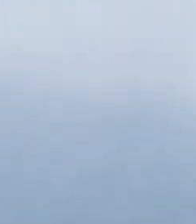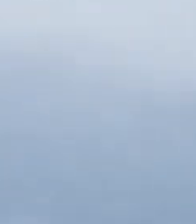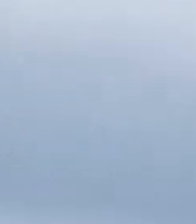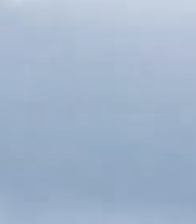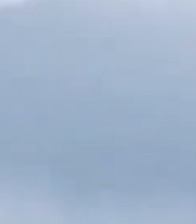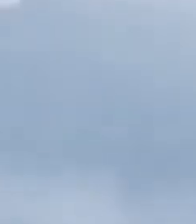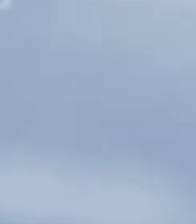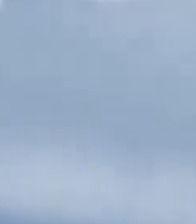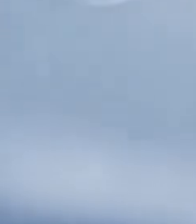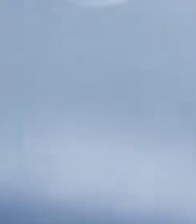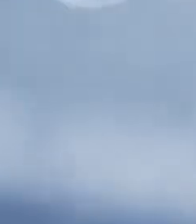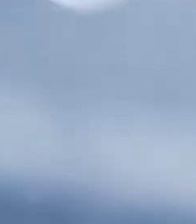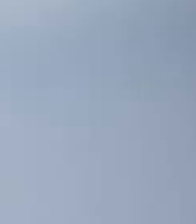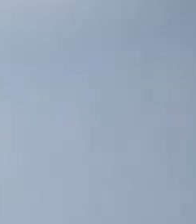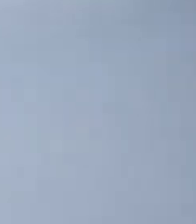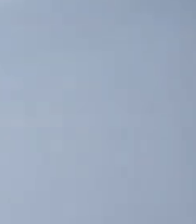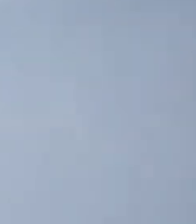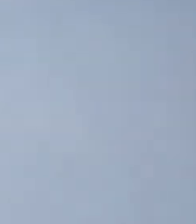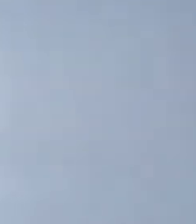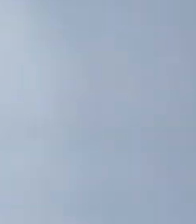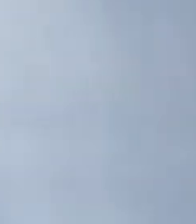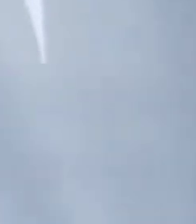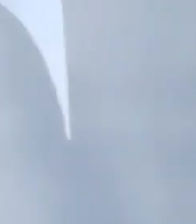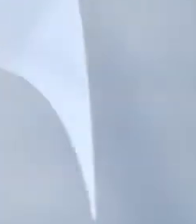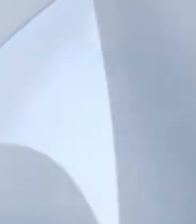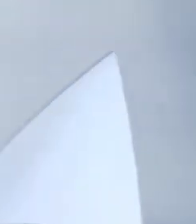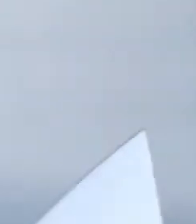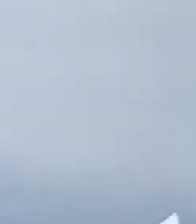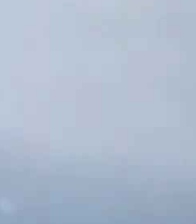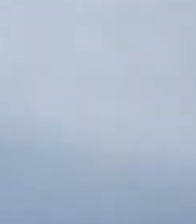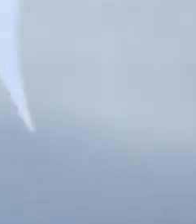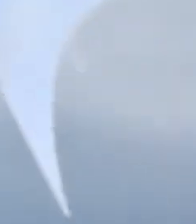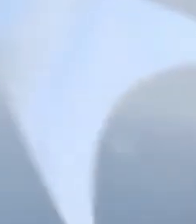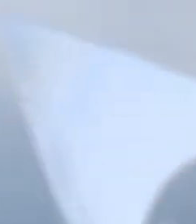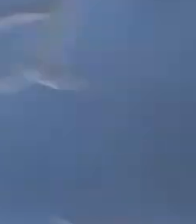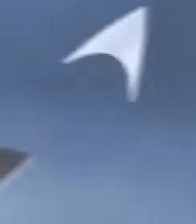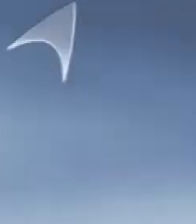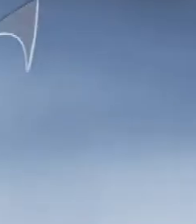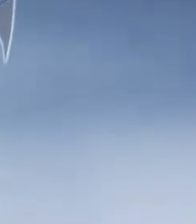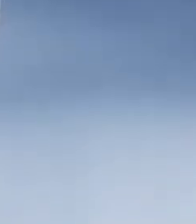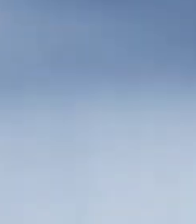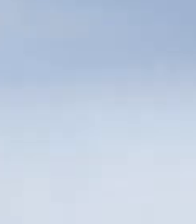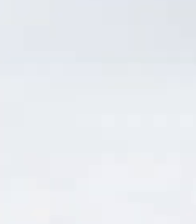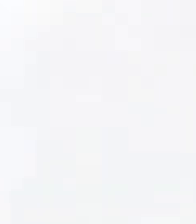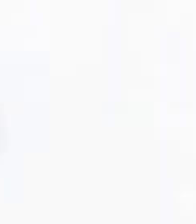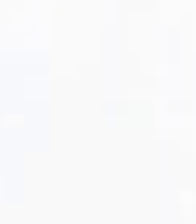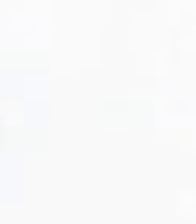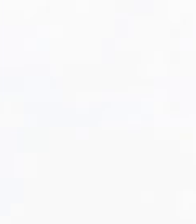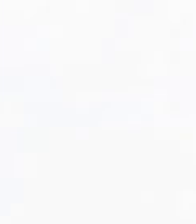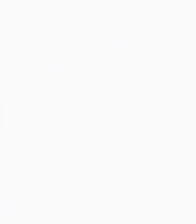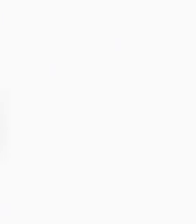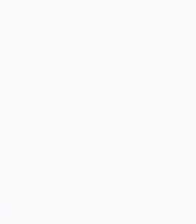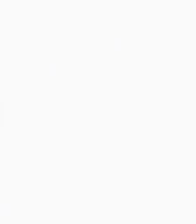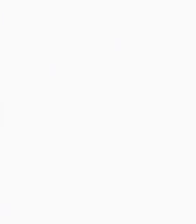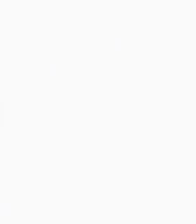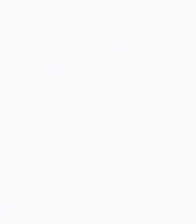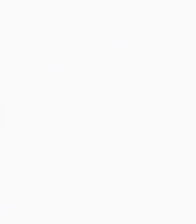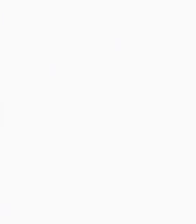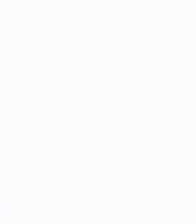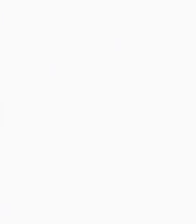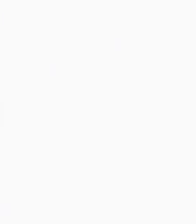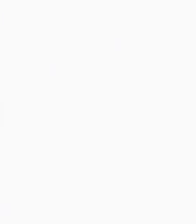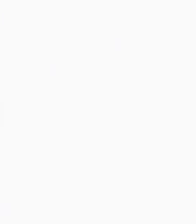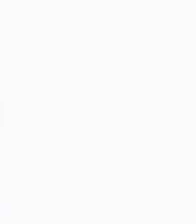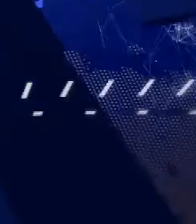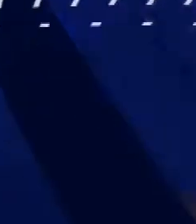En Enlace Televisión, las noticias son presentadas con el patrocinio de Impala Terminals Barranca Bermeja.